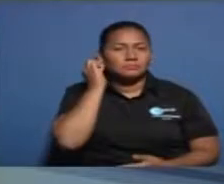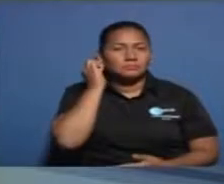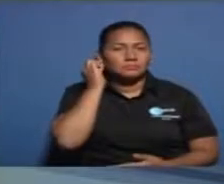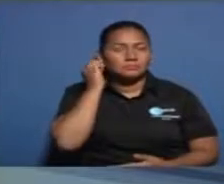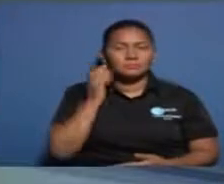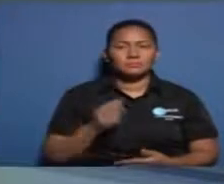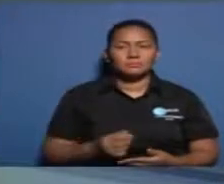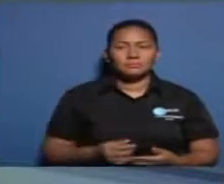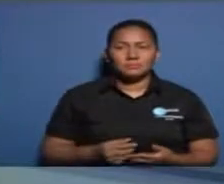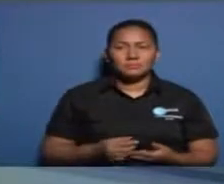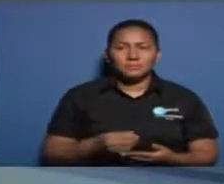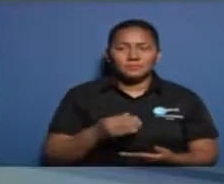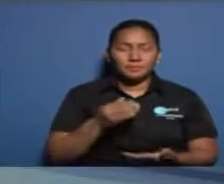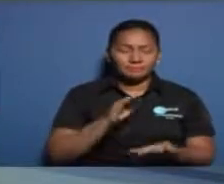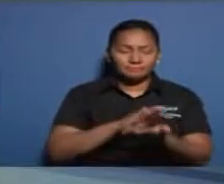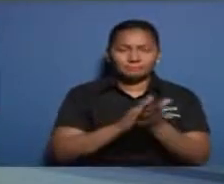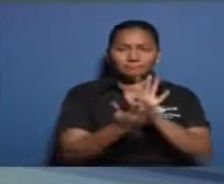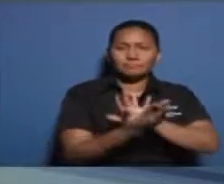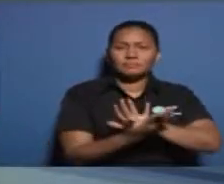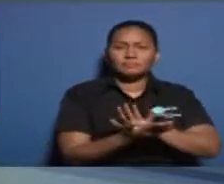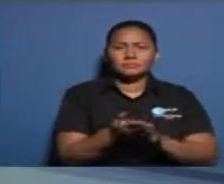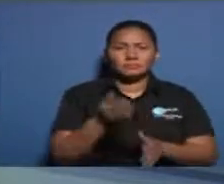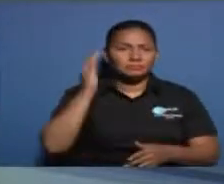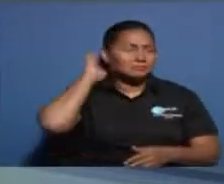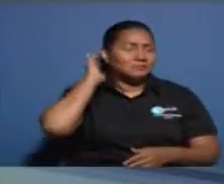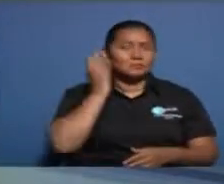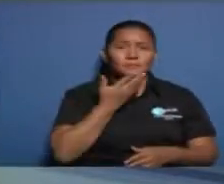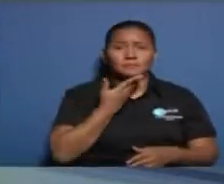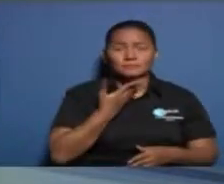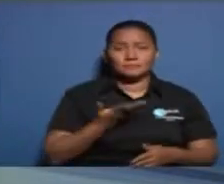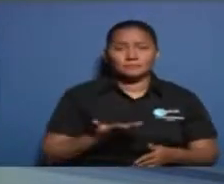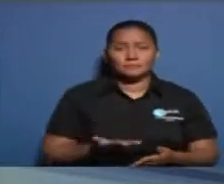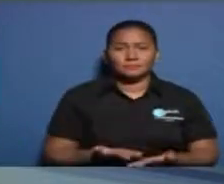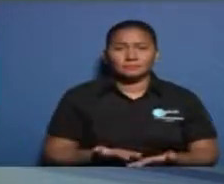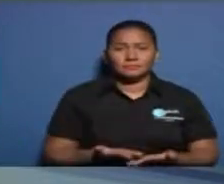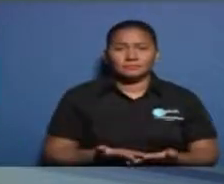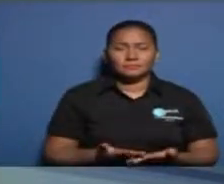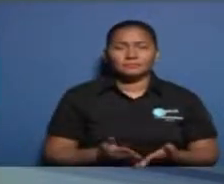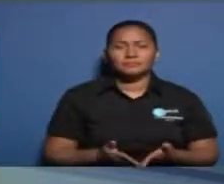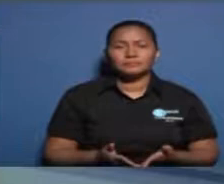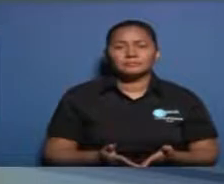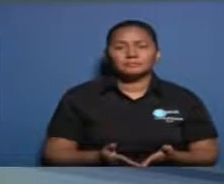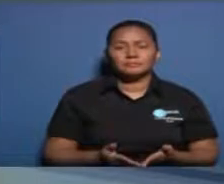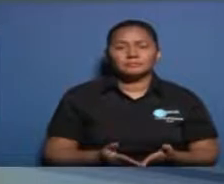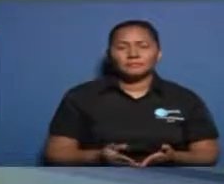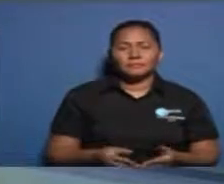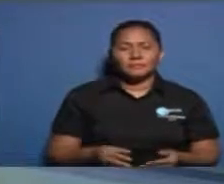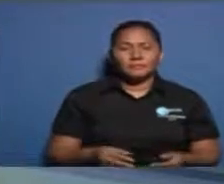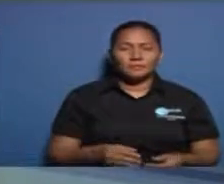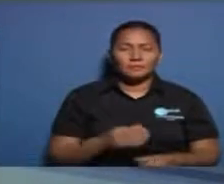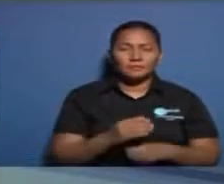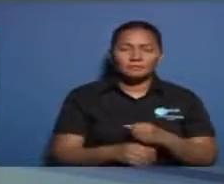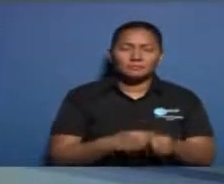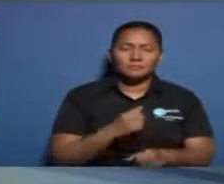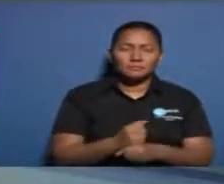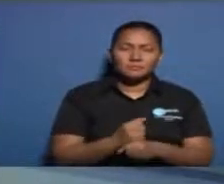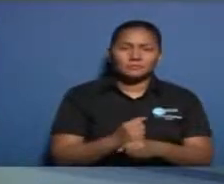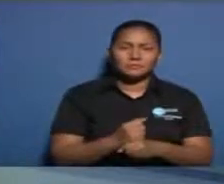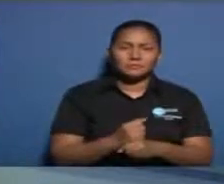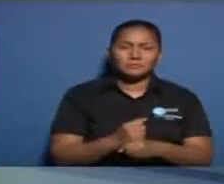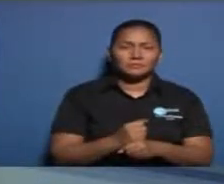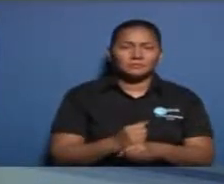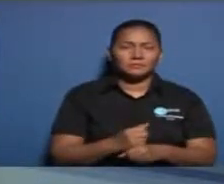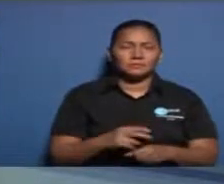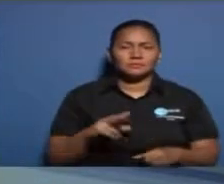cara en el sentido de que efectivamente muchos empleadores no quieren mano de obra